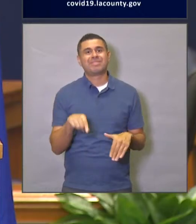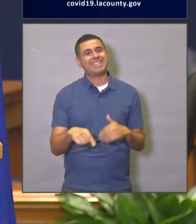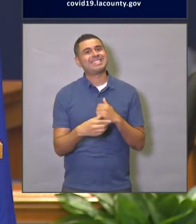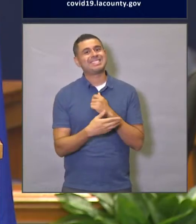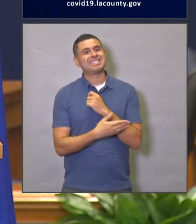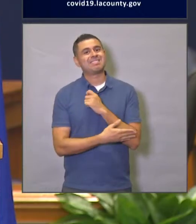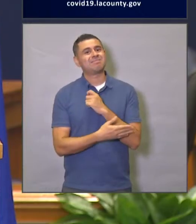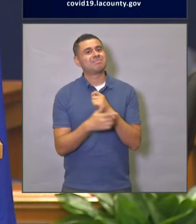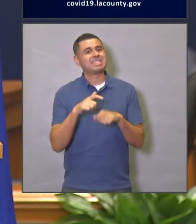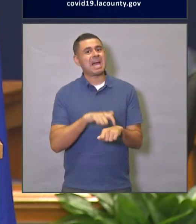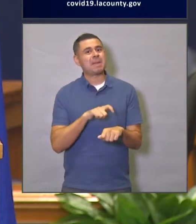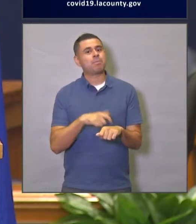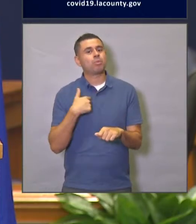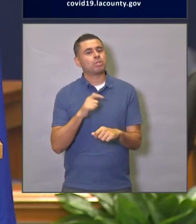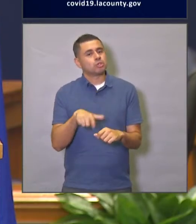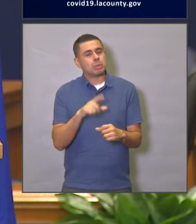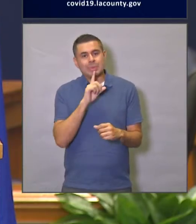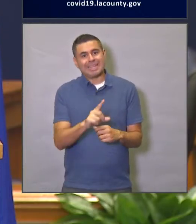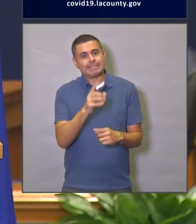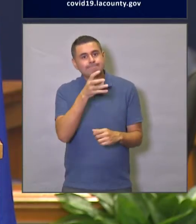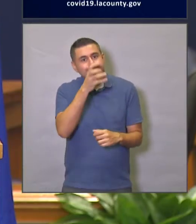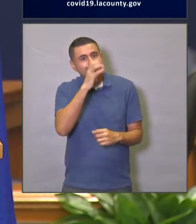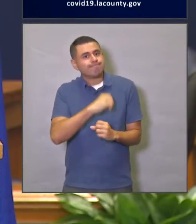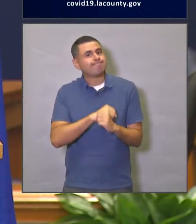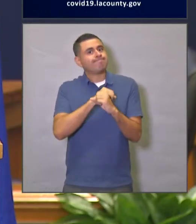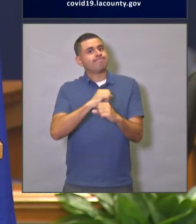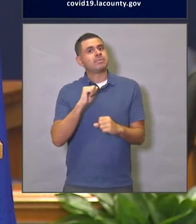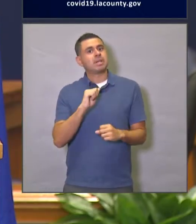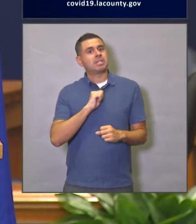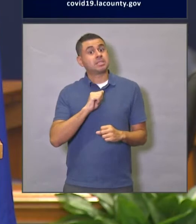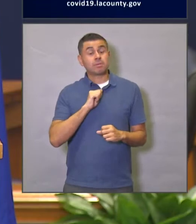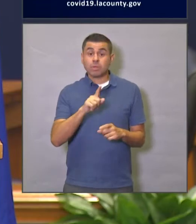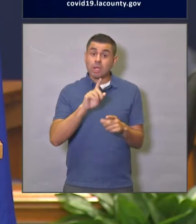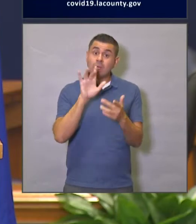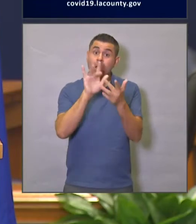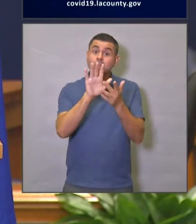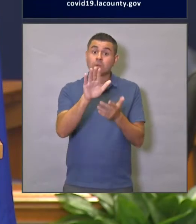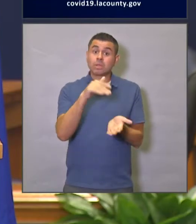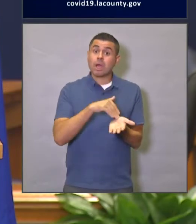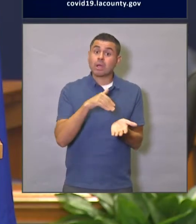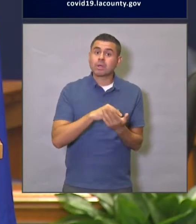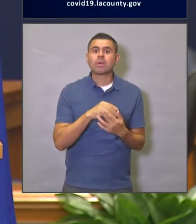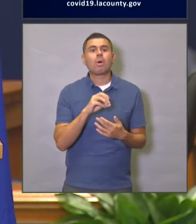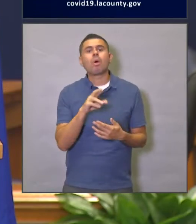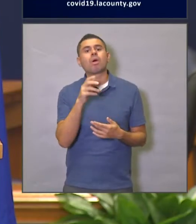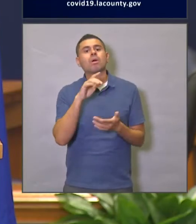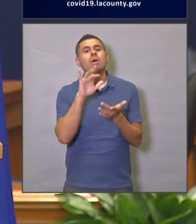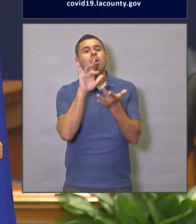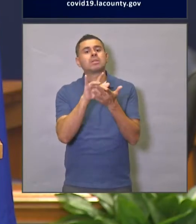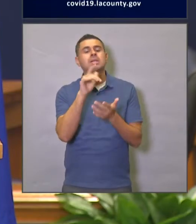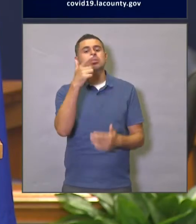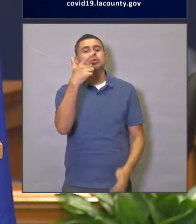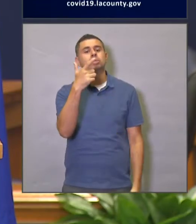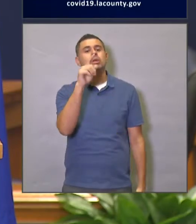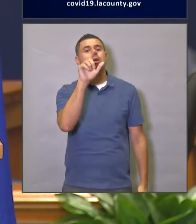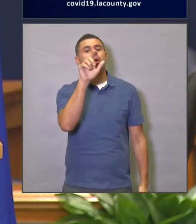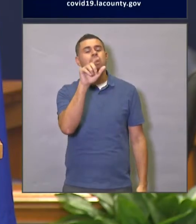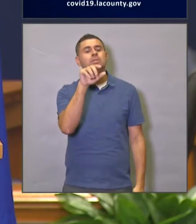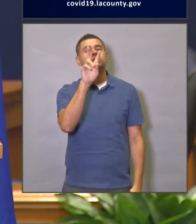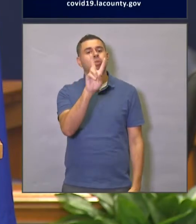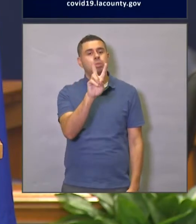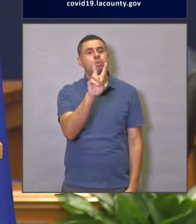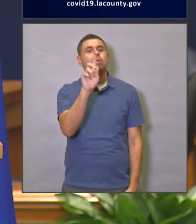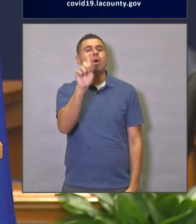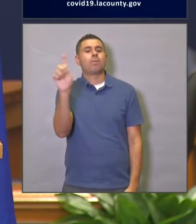y vacunarse contra la gripe. Puede llamar a su médico o llamar al 211 para encontrar un lugar donde se